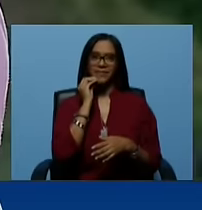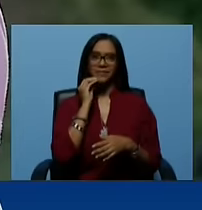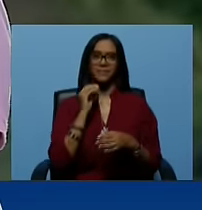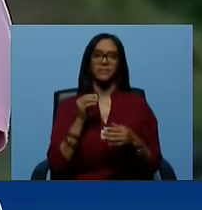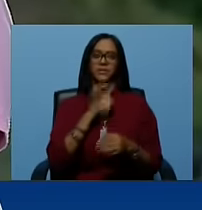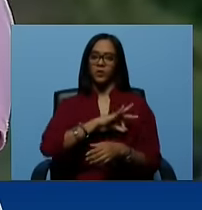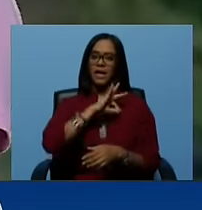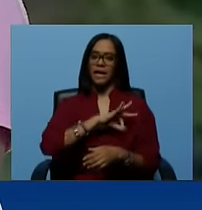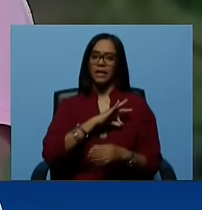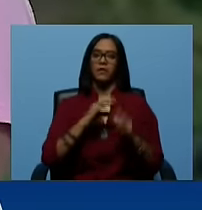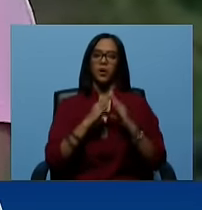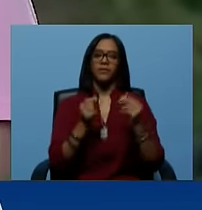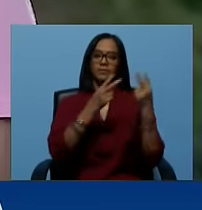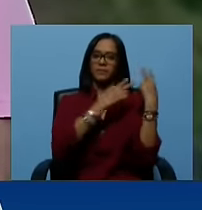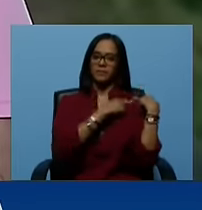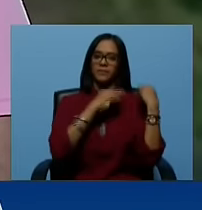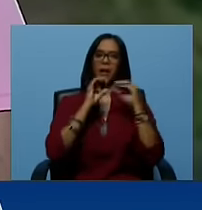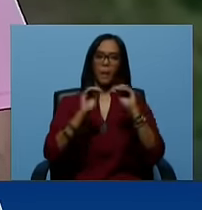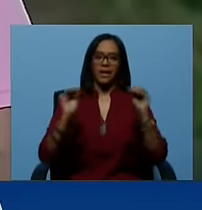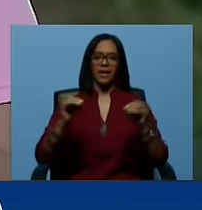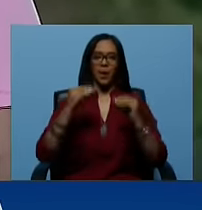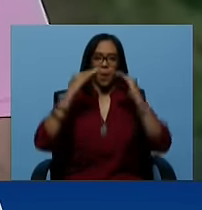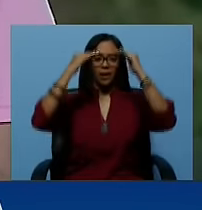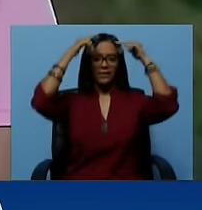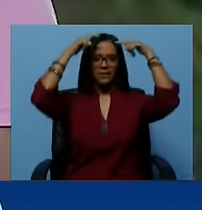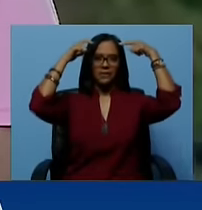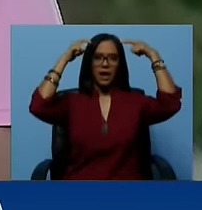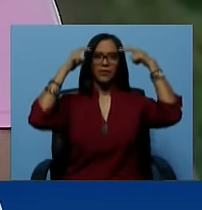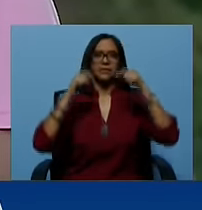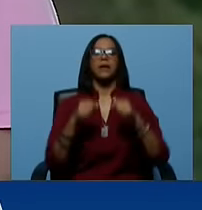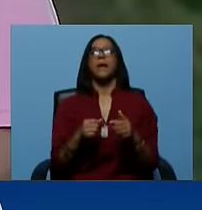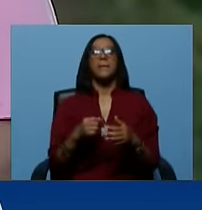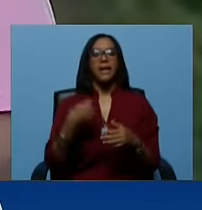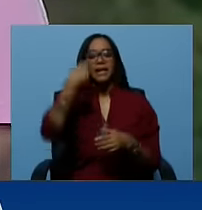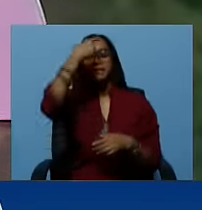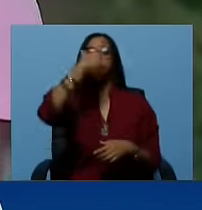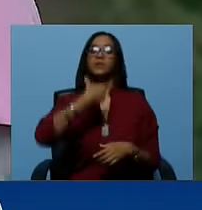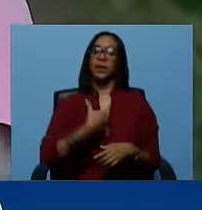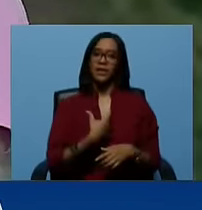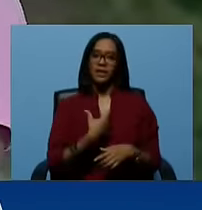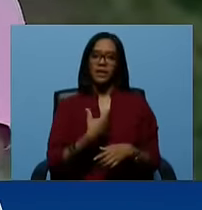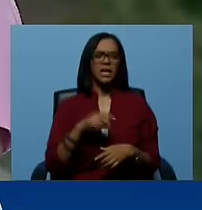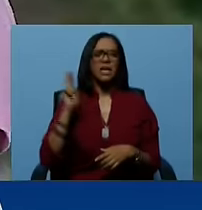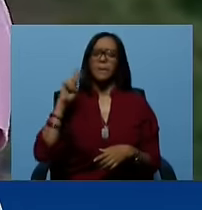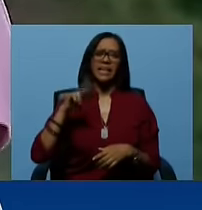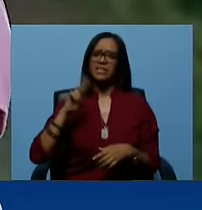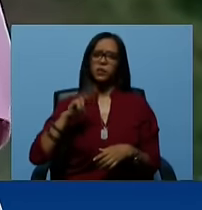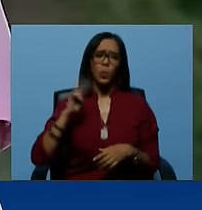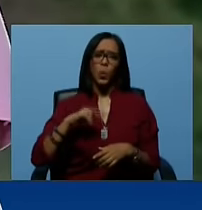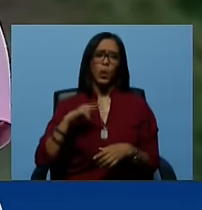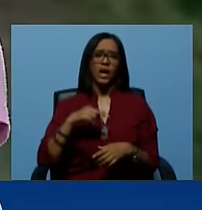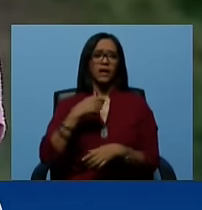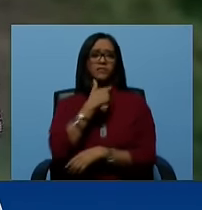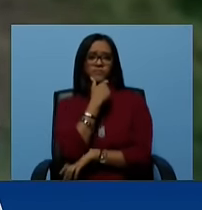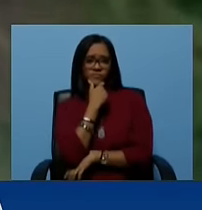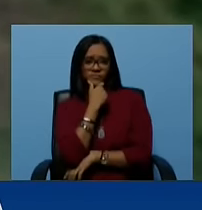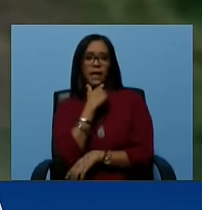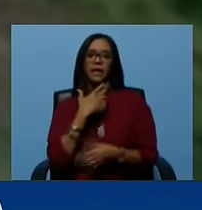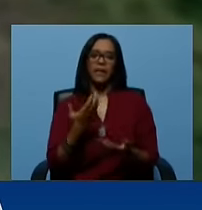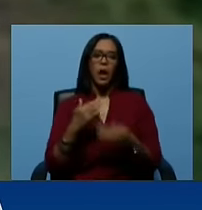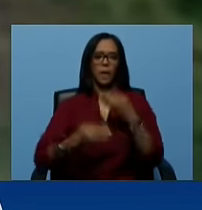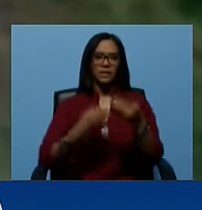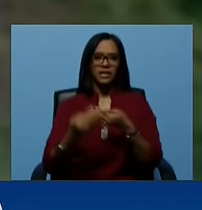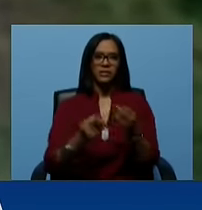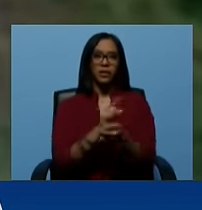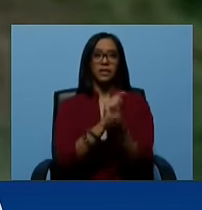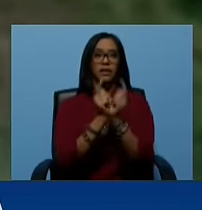la convocatoria del comandante Hugo Chávez para ser protagonistas y más nunca espectadores de los procesos de